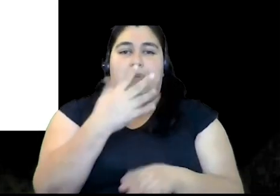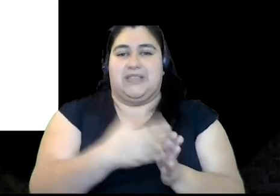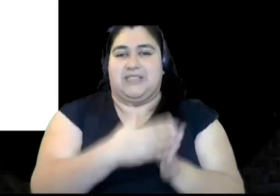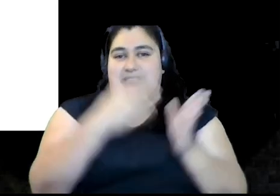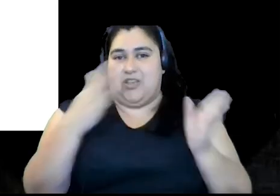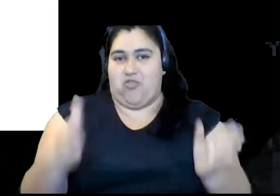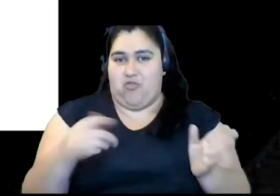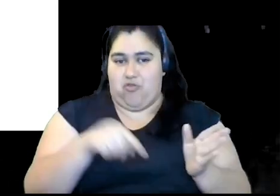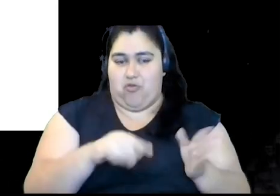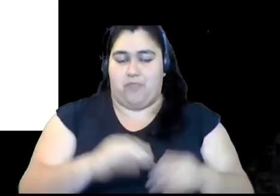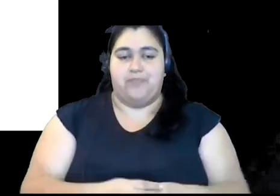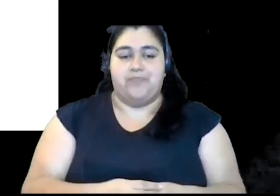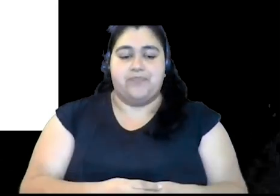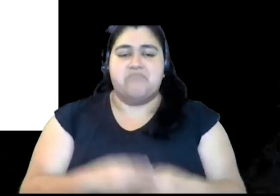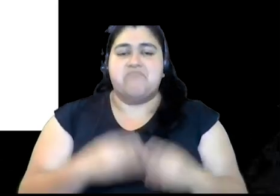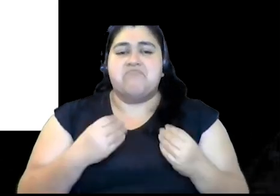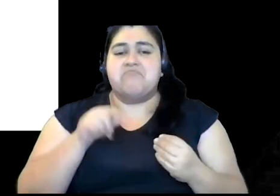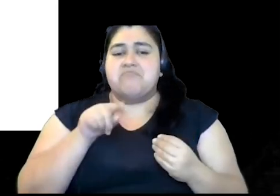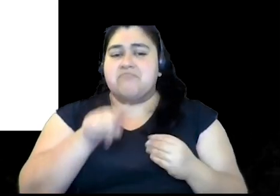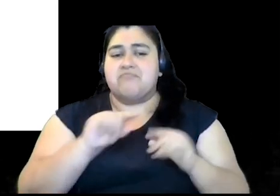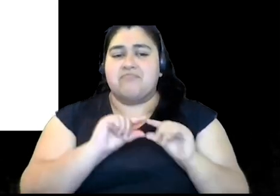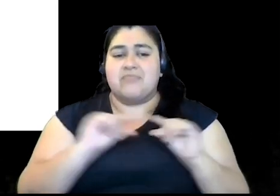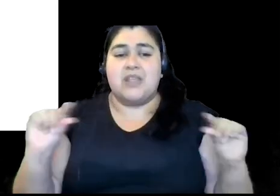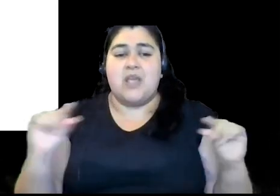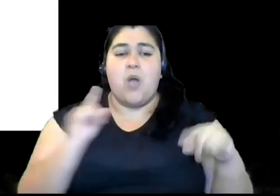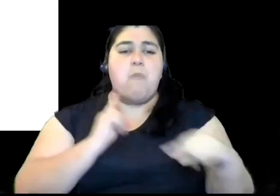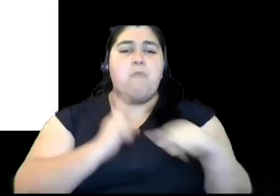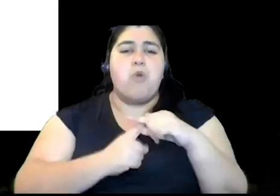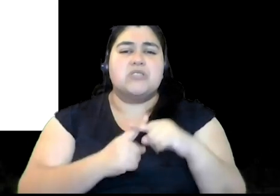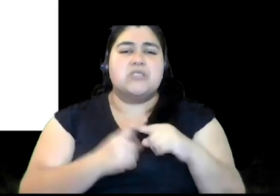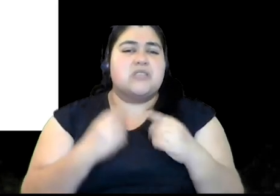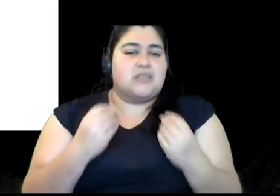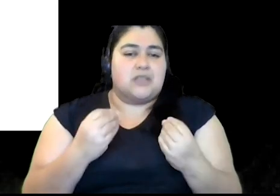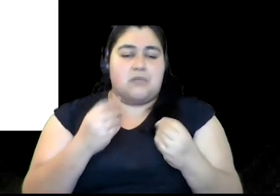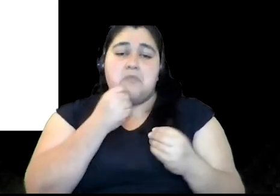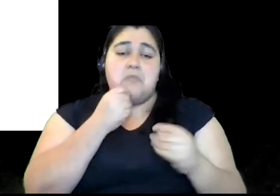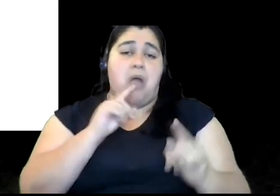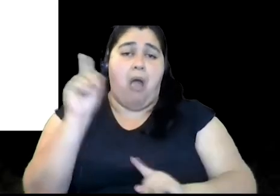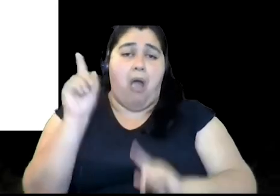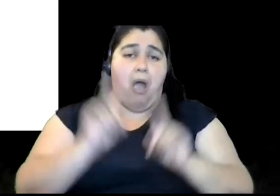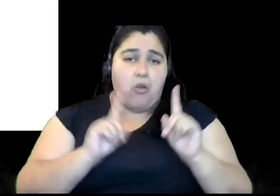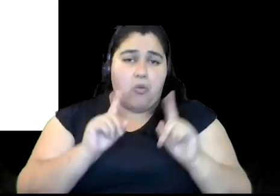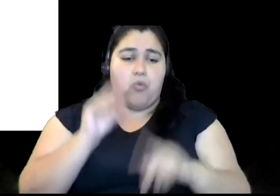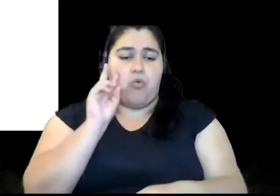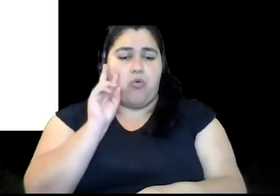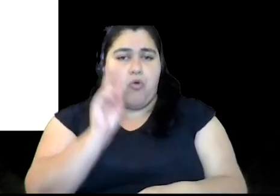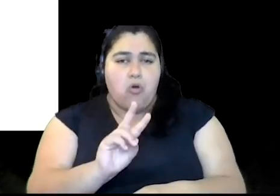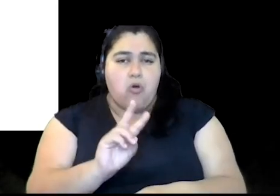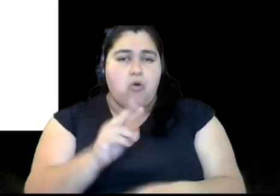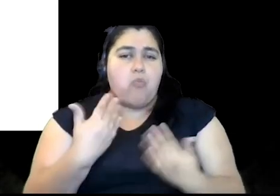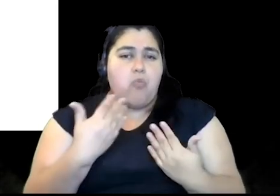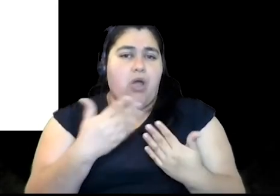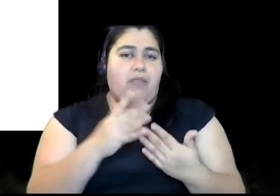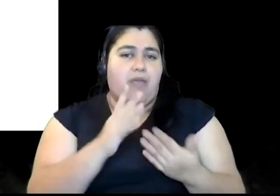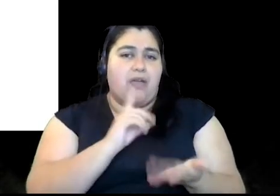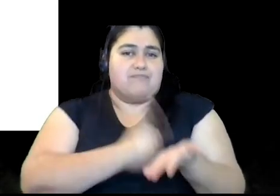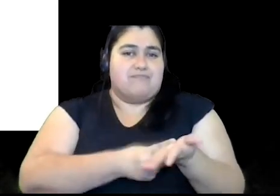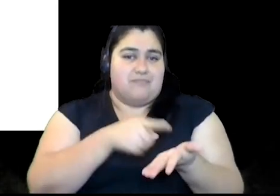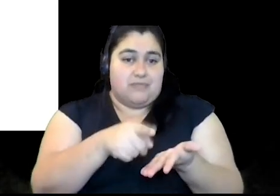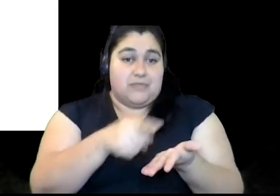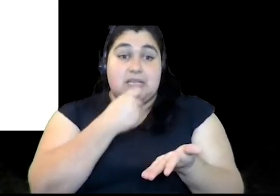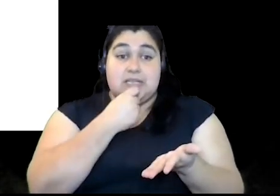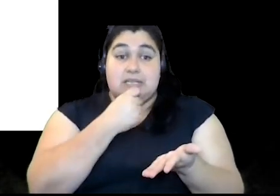2025. ¿Qué es lo positivo que puede ver alguno cuando tiene que hacer la opción? Que